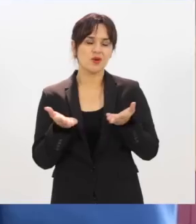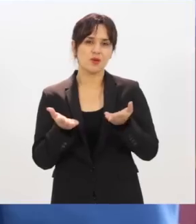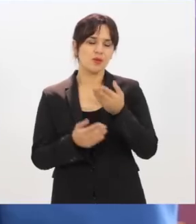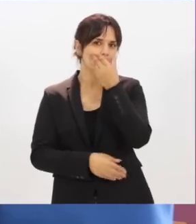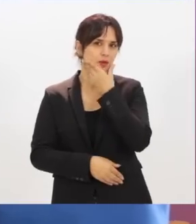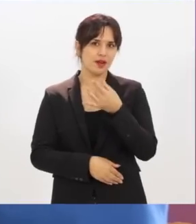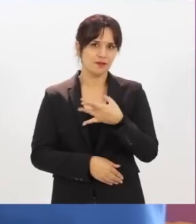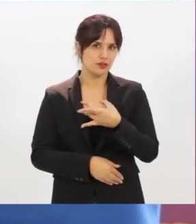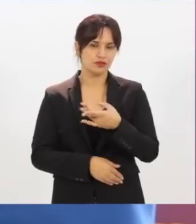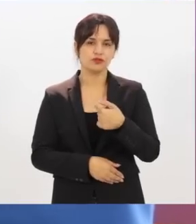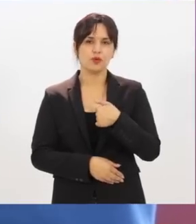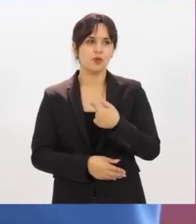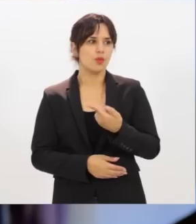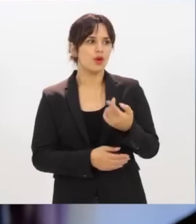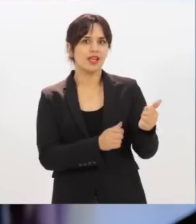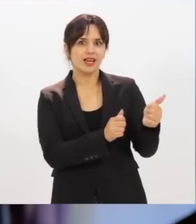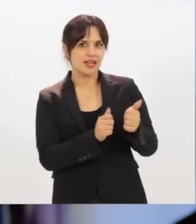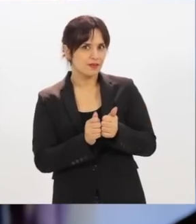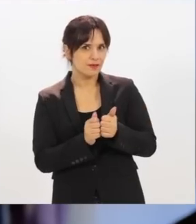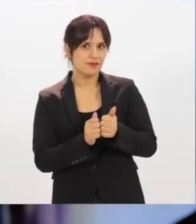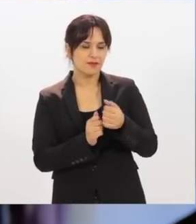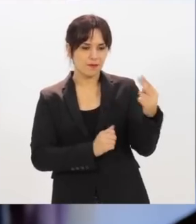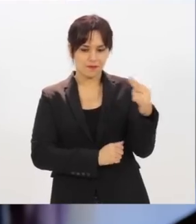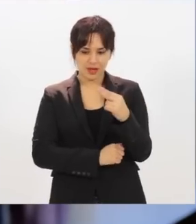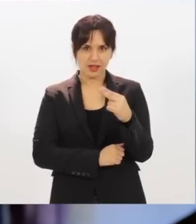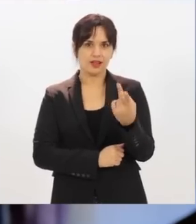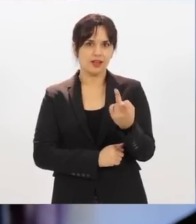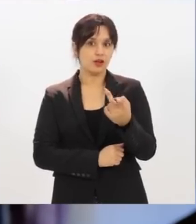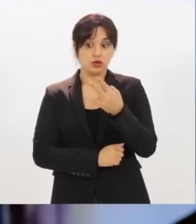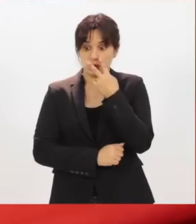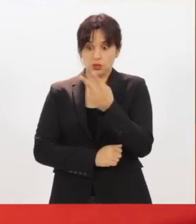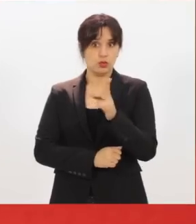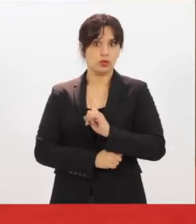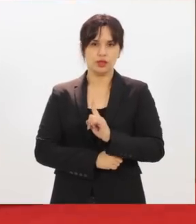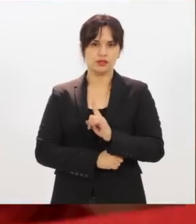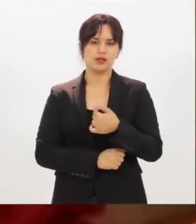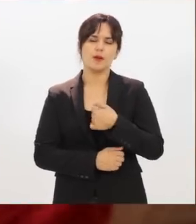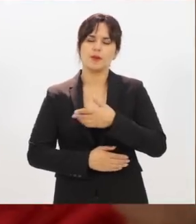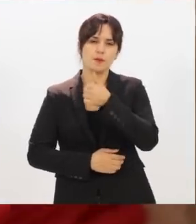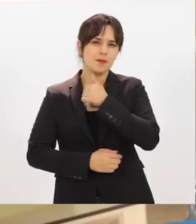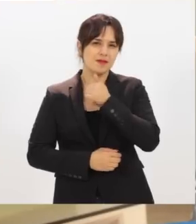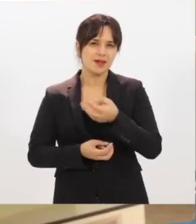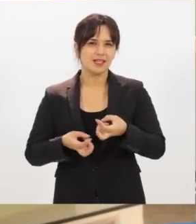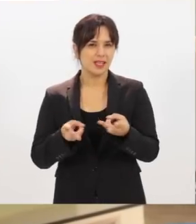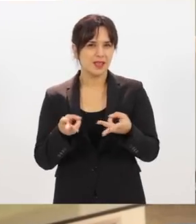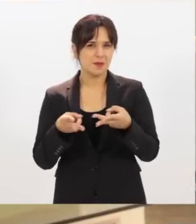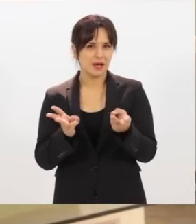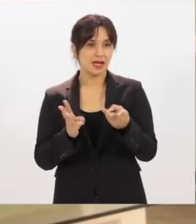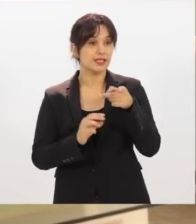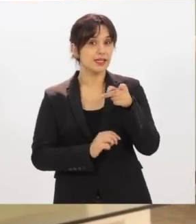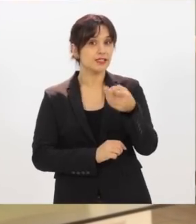genial, porque en el fondo el asesor ve las cosas que tú no ves. A mí me falta mucho de marketing y